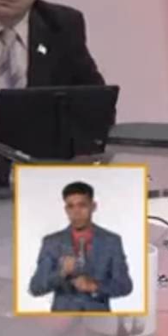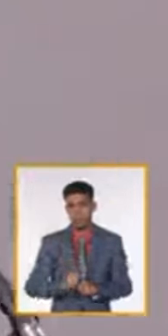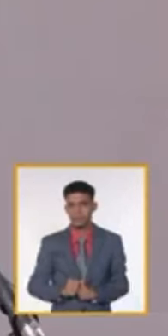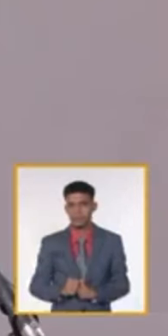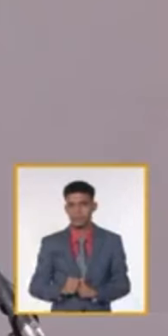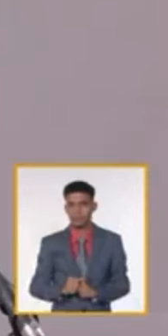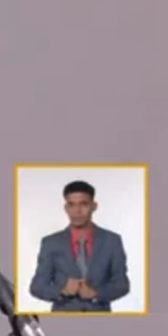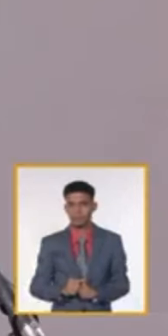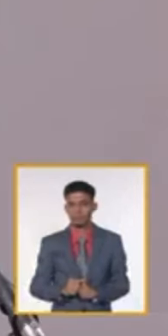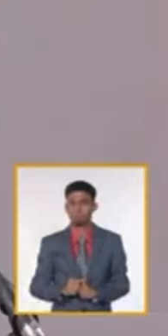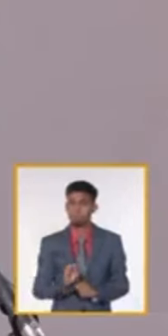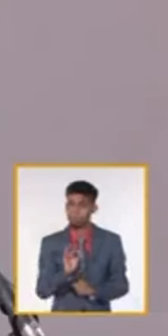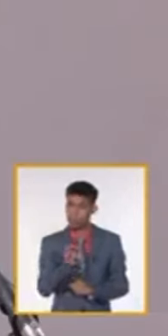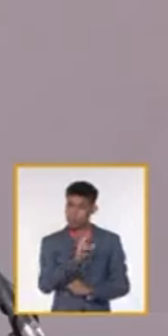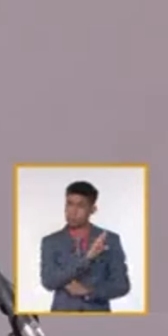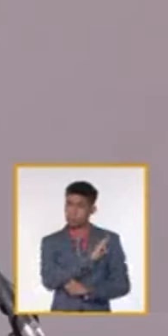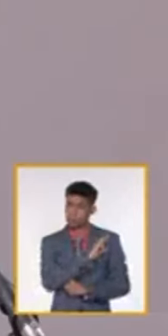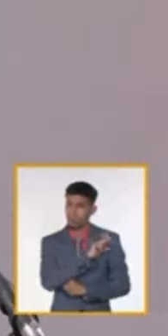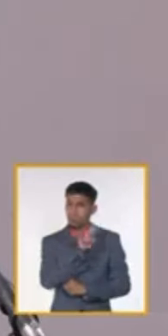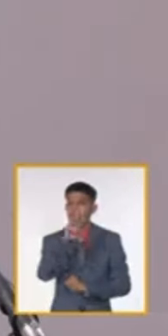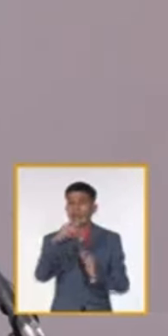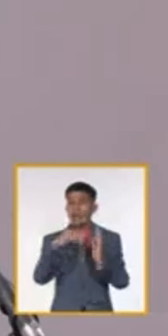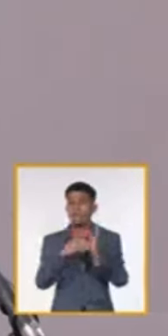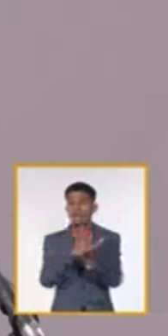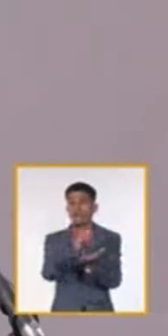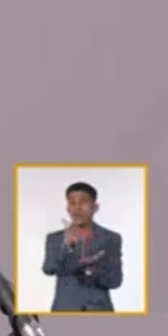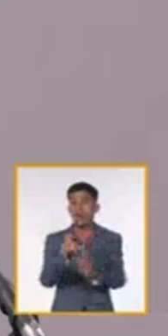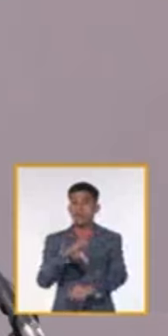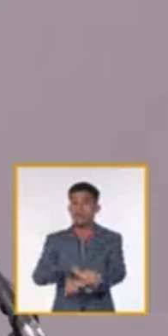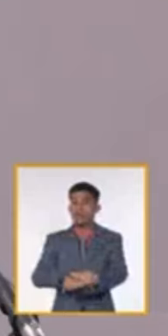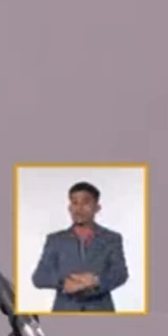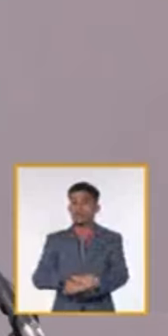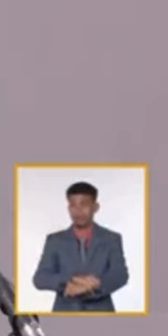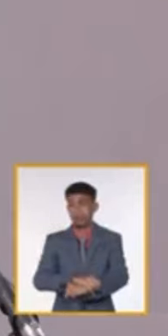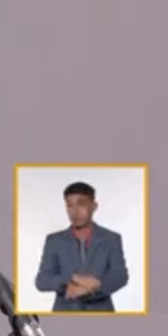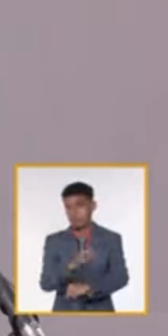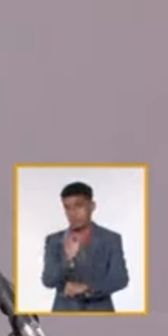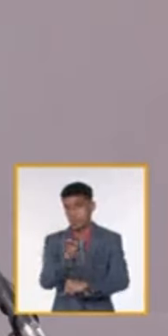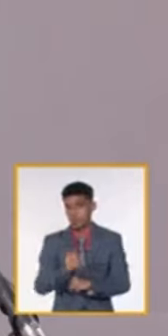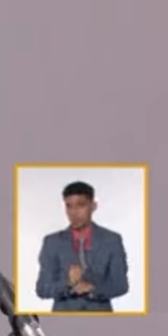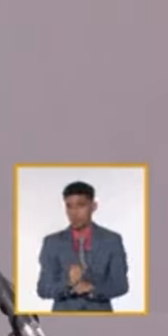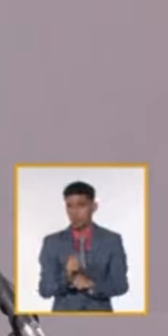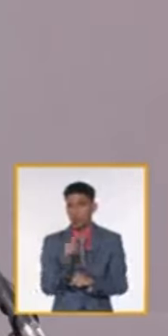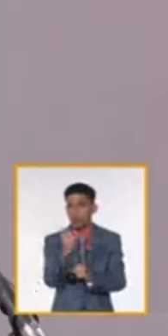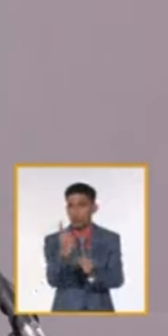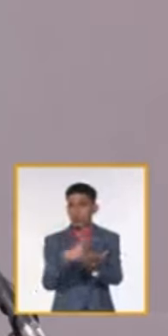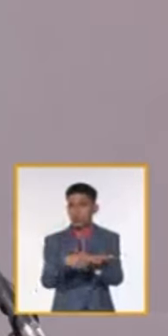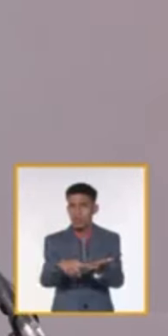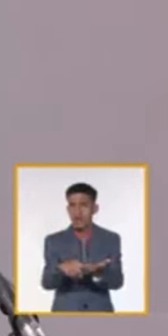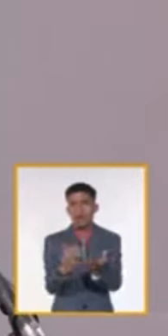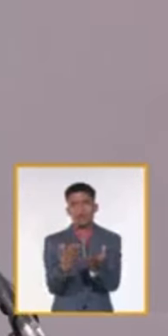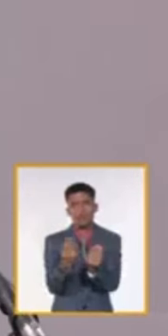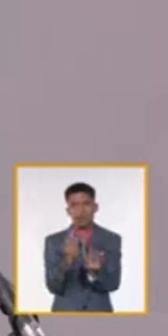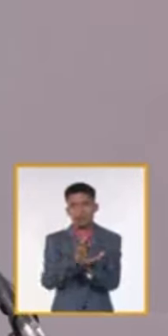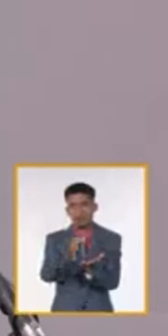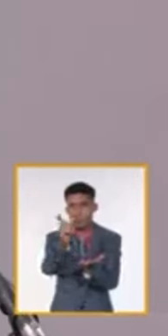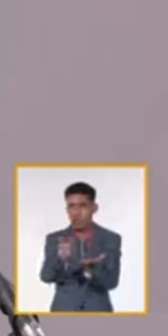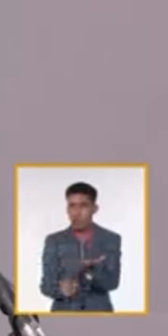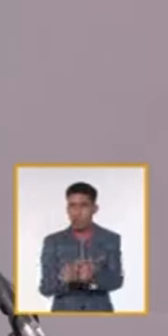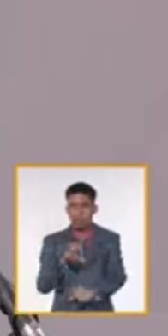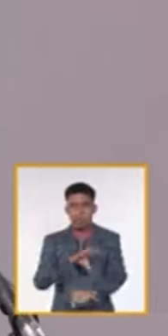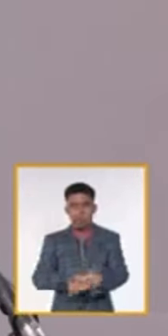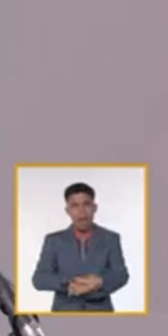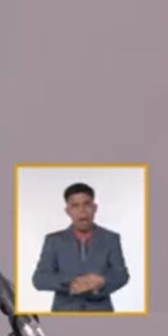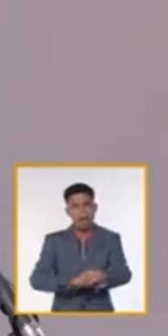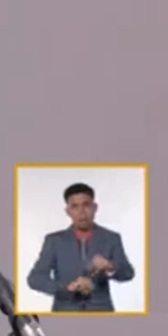de nuevo, más de 3.000 estudiantes detenidos en las últimas semanas. Hemos visto como invitados,